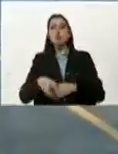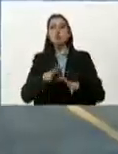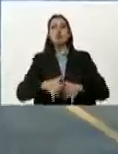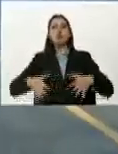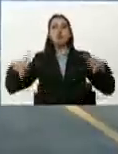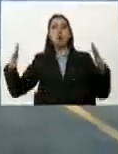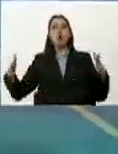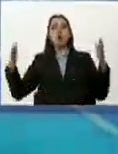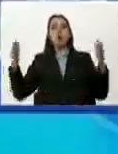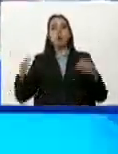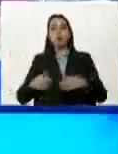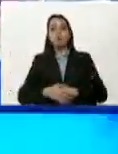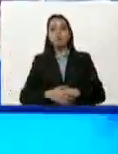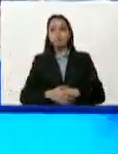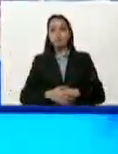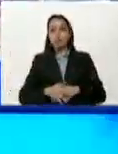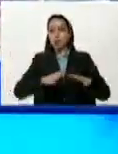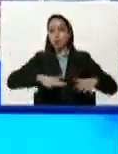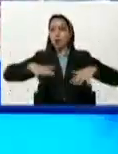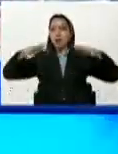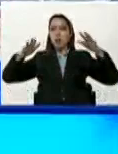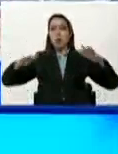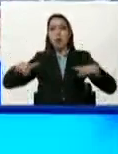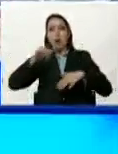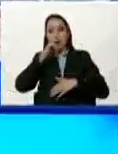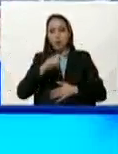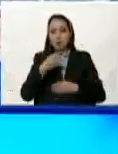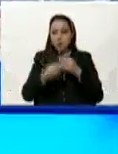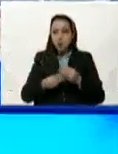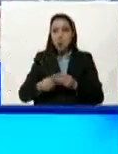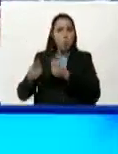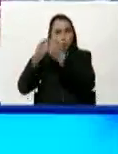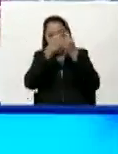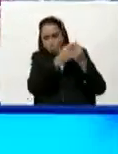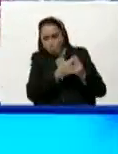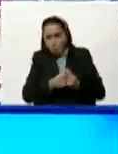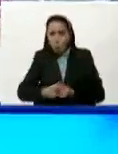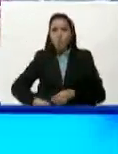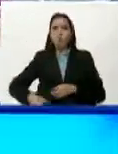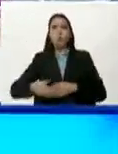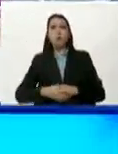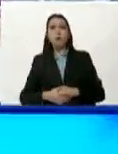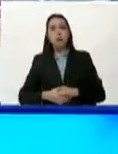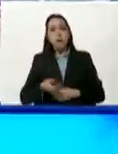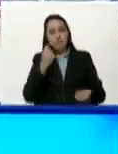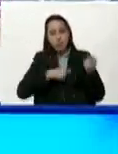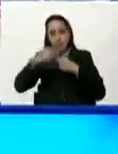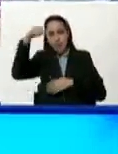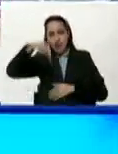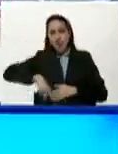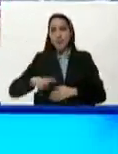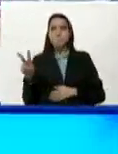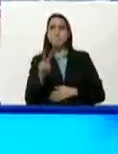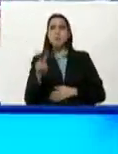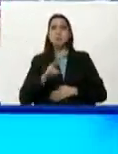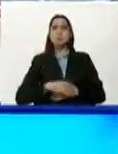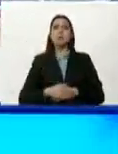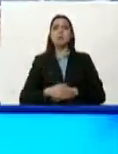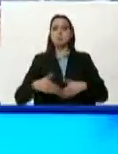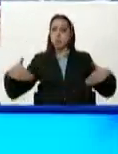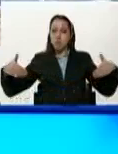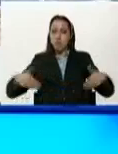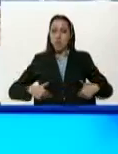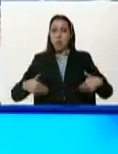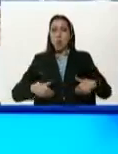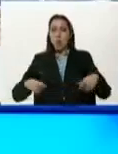río creciente de la recuperación económica comercial de venezuela con esfuerzos